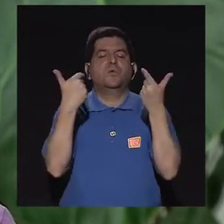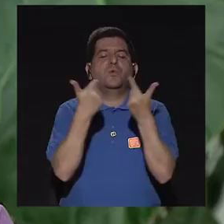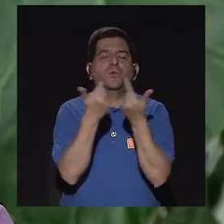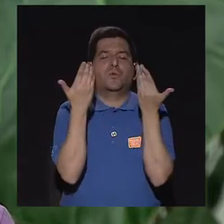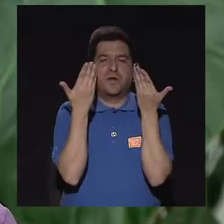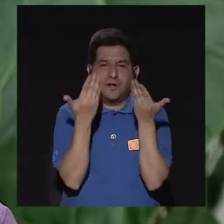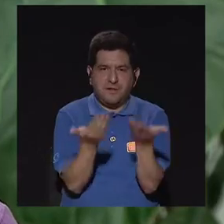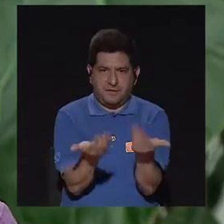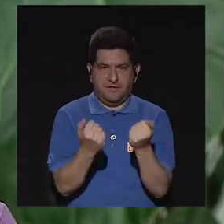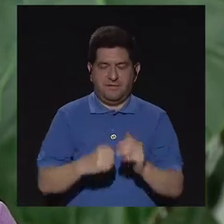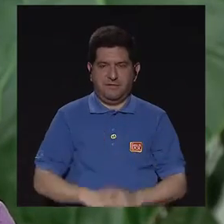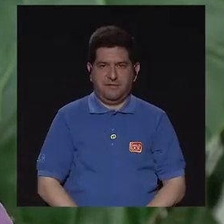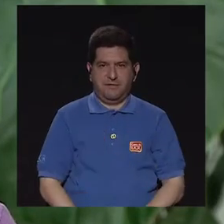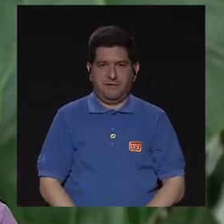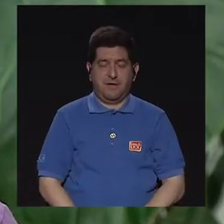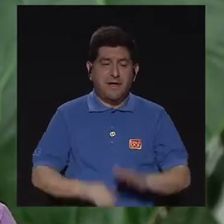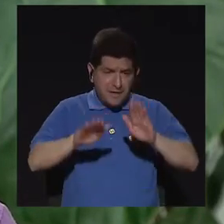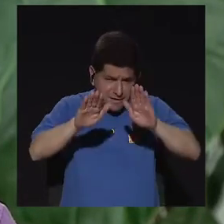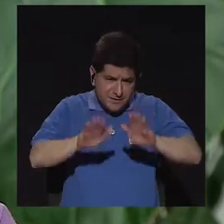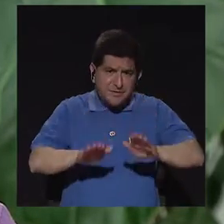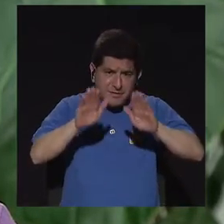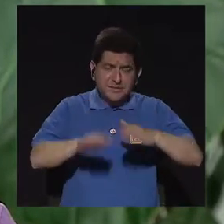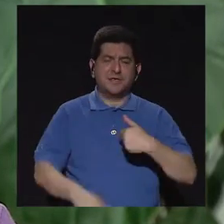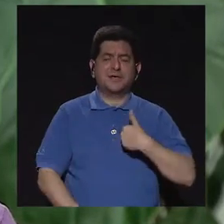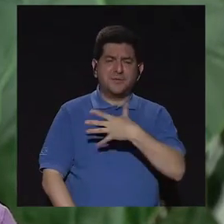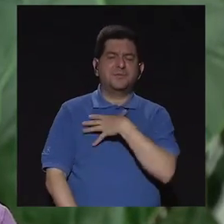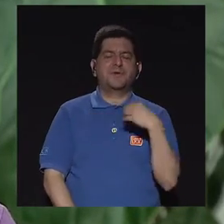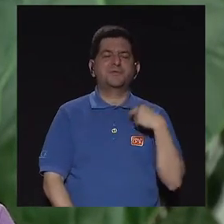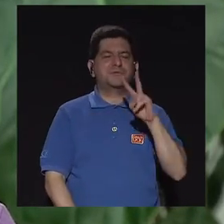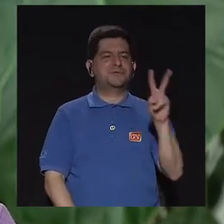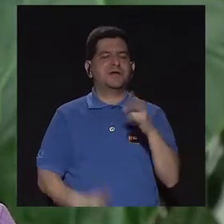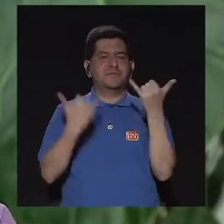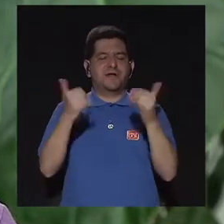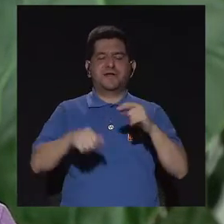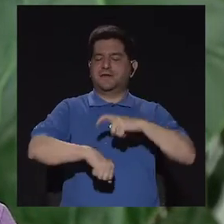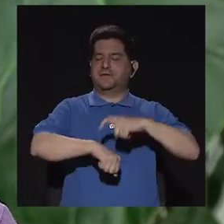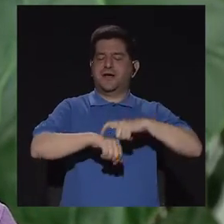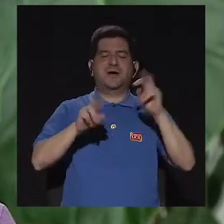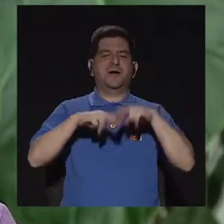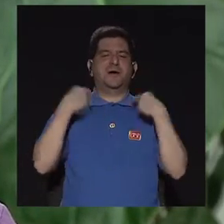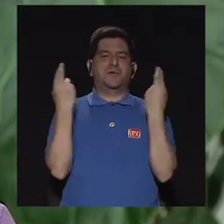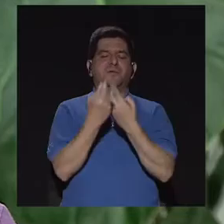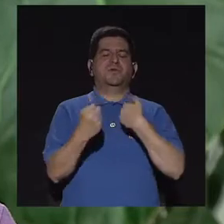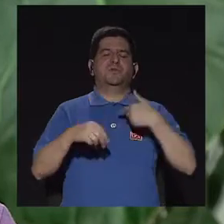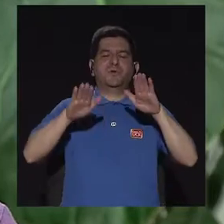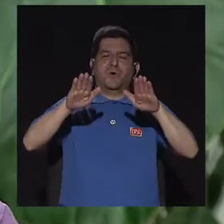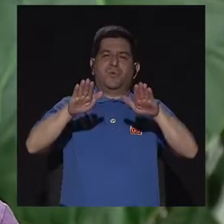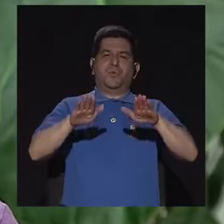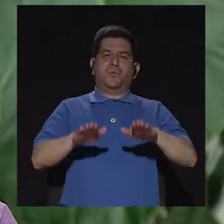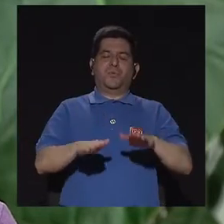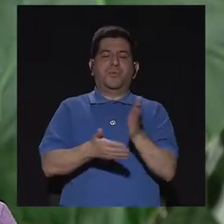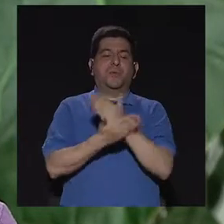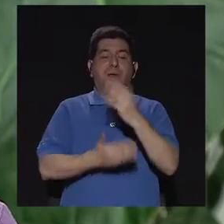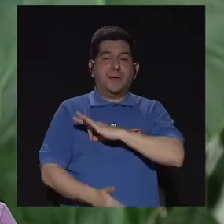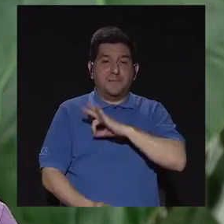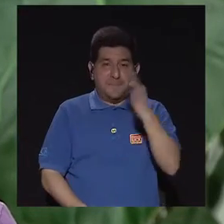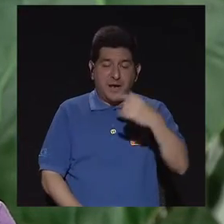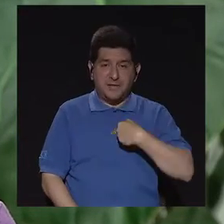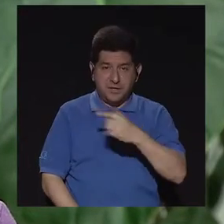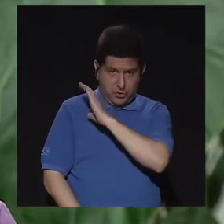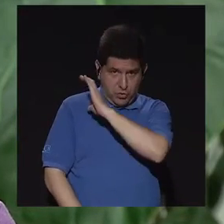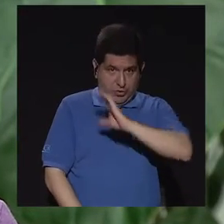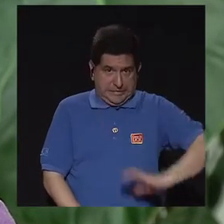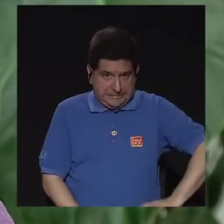grupo, les da, es un descanso. En realidad también me encanta que sea el viernes, que es la hora de la reunión, porque yo voy y me relajo. El lado espiritual, como